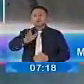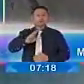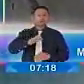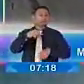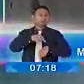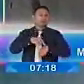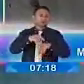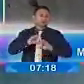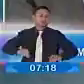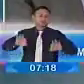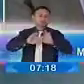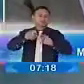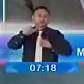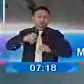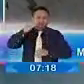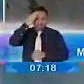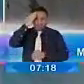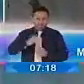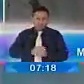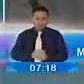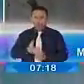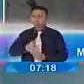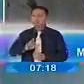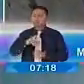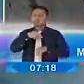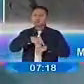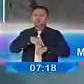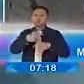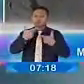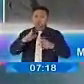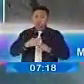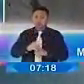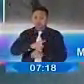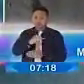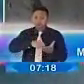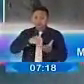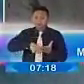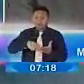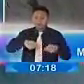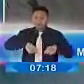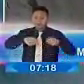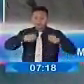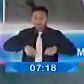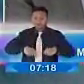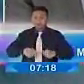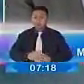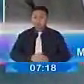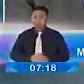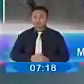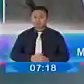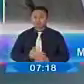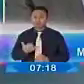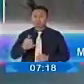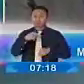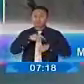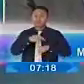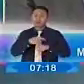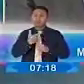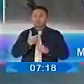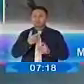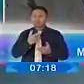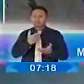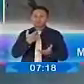es importante que la ciudadanía lo sepa, ¿en qué tiempo se podría ya tener firmado este tratado? Mire, es complejo decir tiempo. Lo que sí